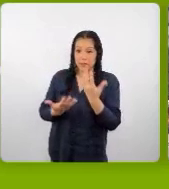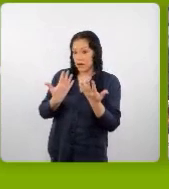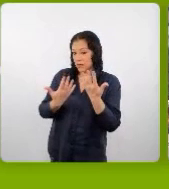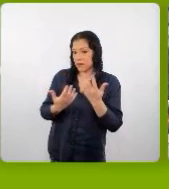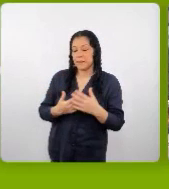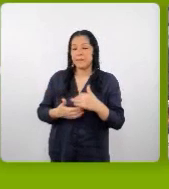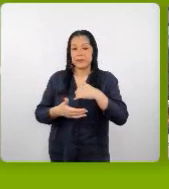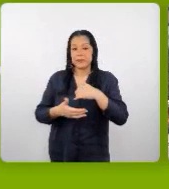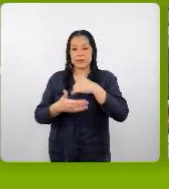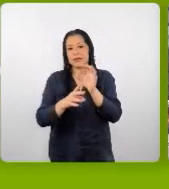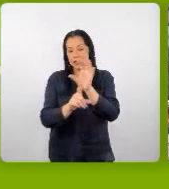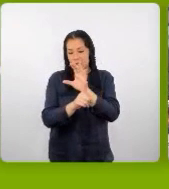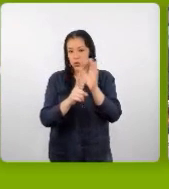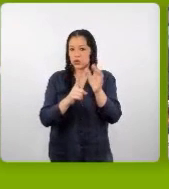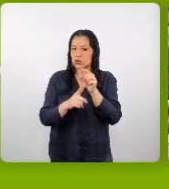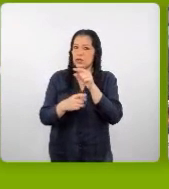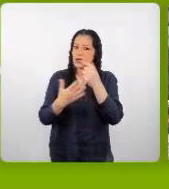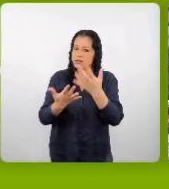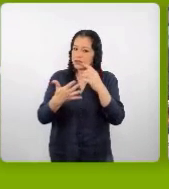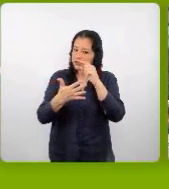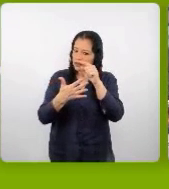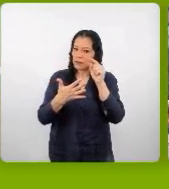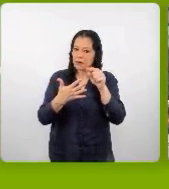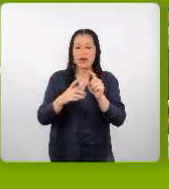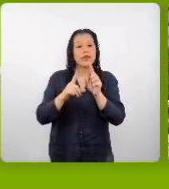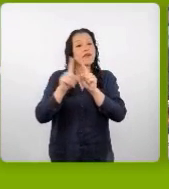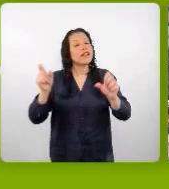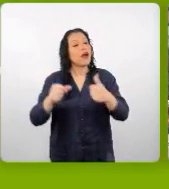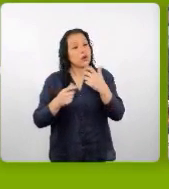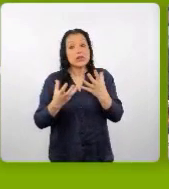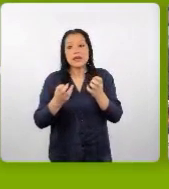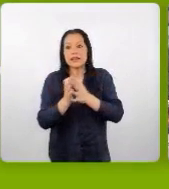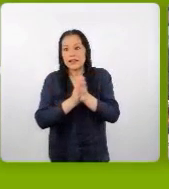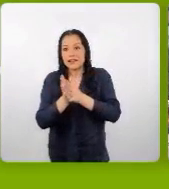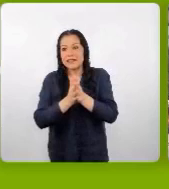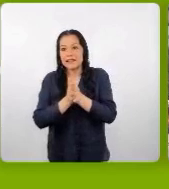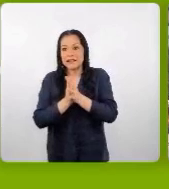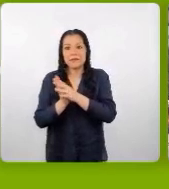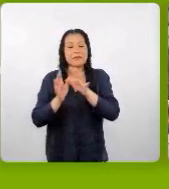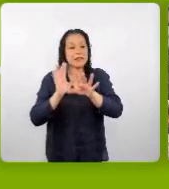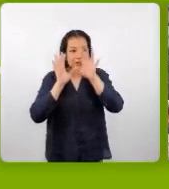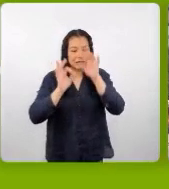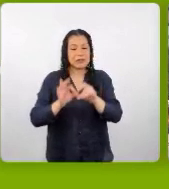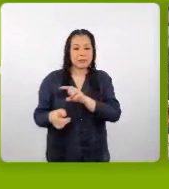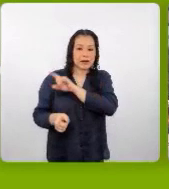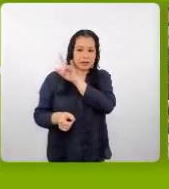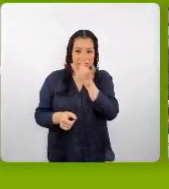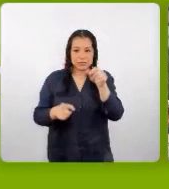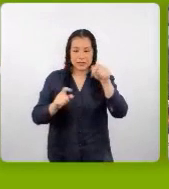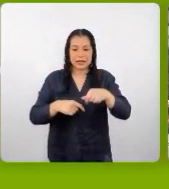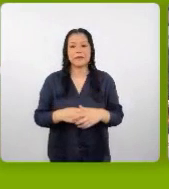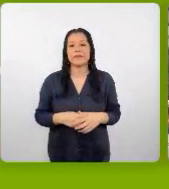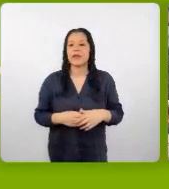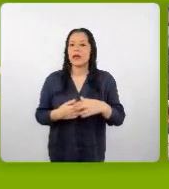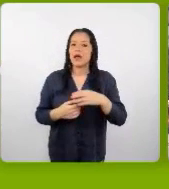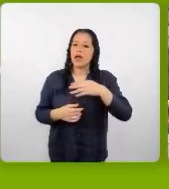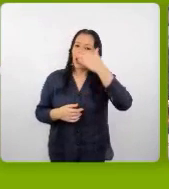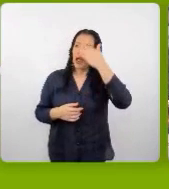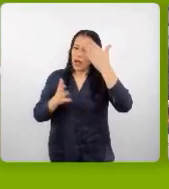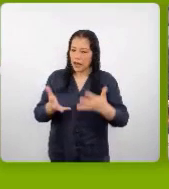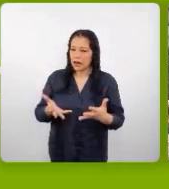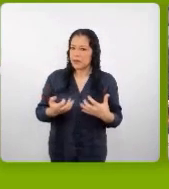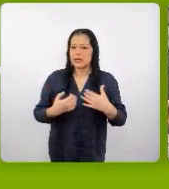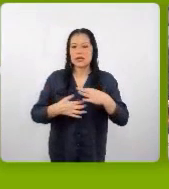parte cultural son factores que marcan una diferencia. El árabe hoy por hoy en general tiene